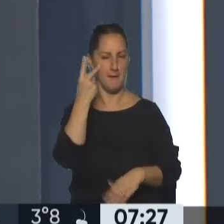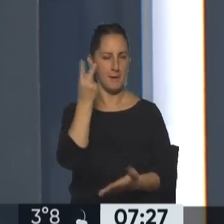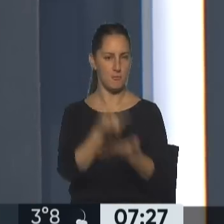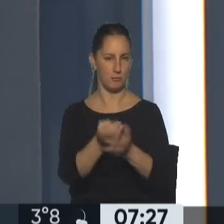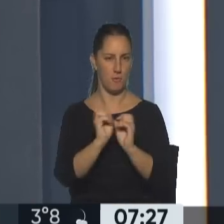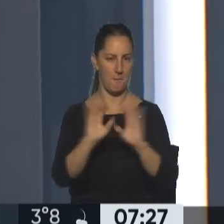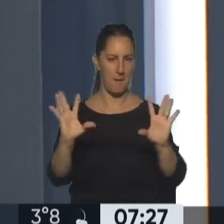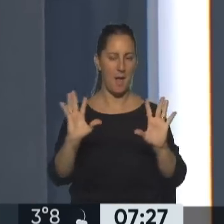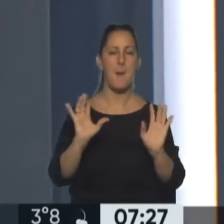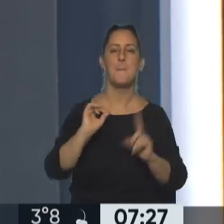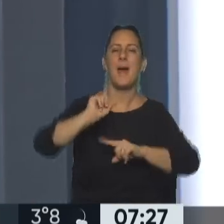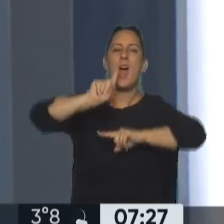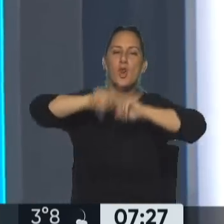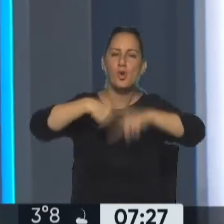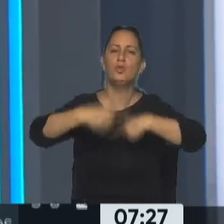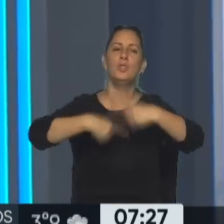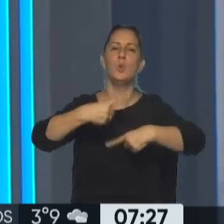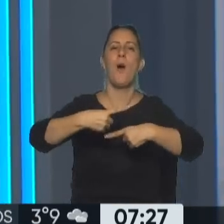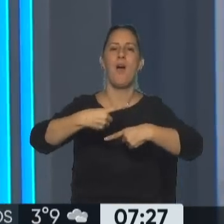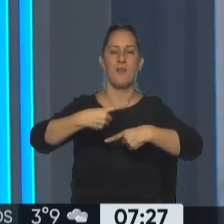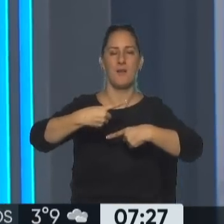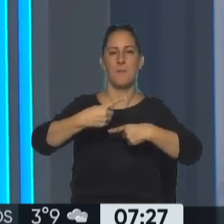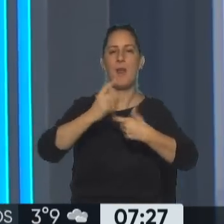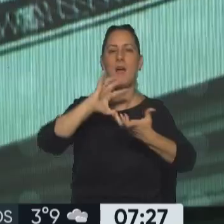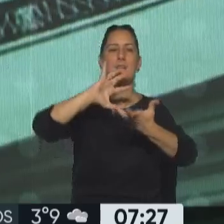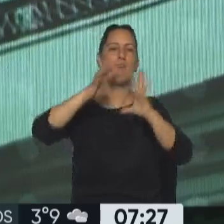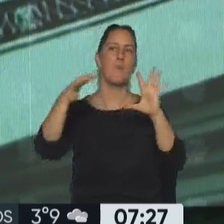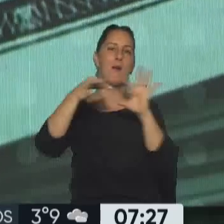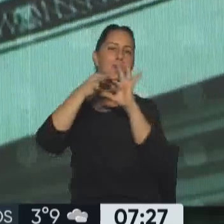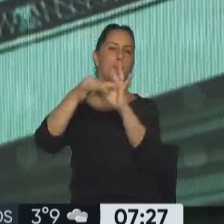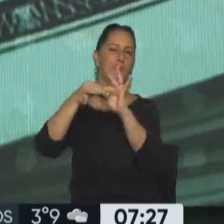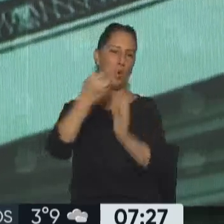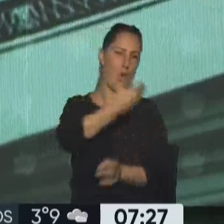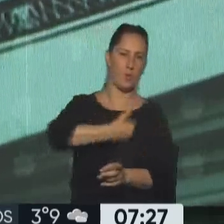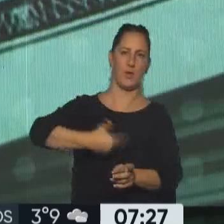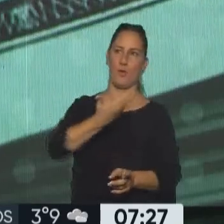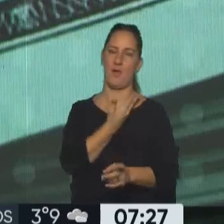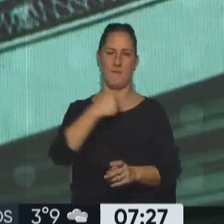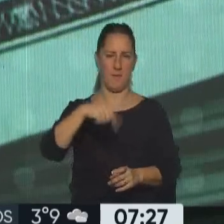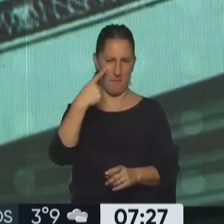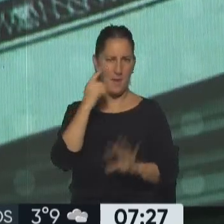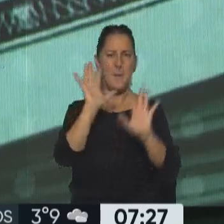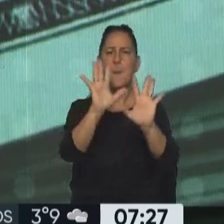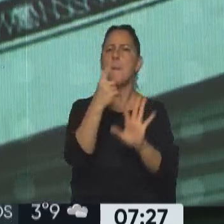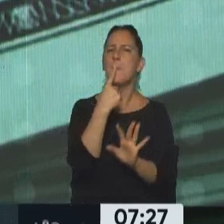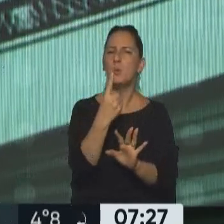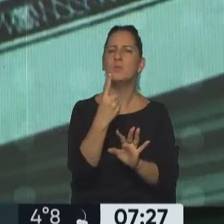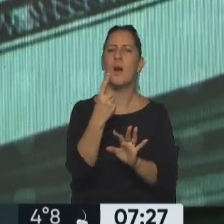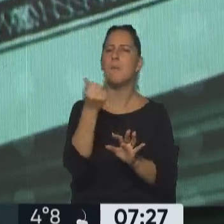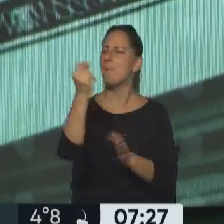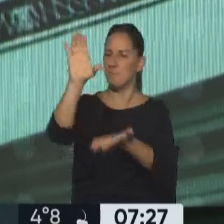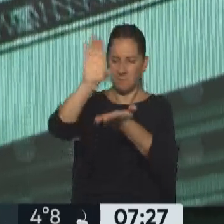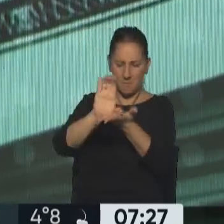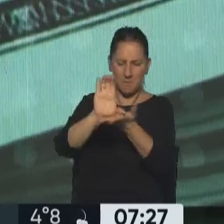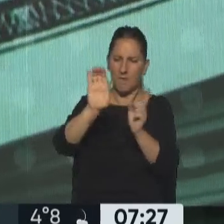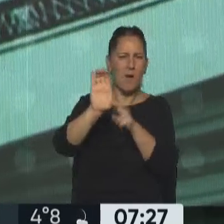continuidad programática con un Sí. gobierno que era afín justamente a la mirada del fondo. Bueno, y ahí vos me preguntás para qué se ha utilizado el dinero, más que para entender